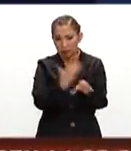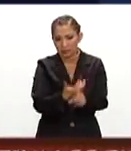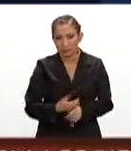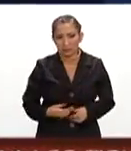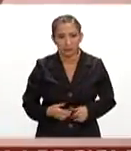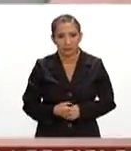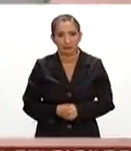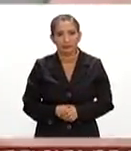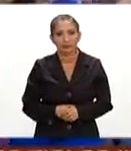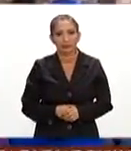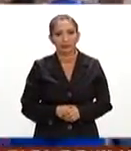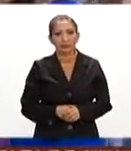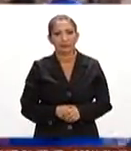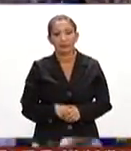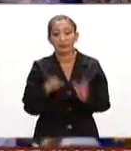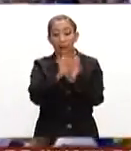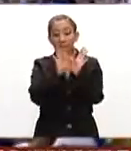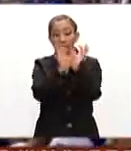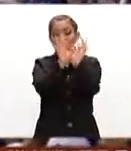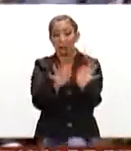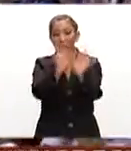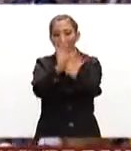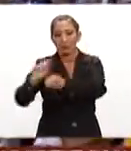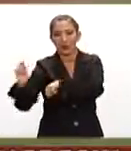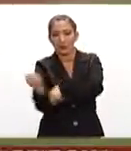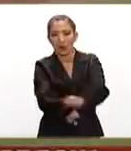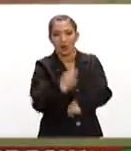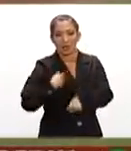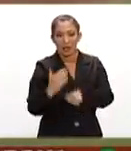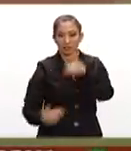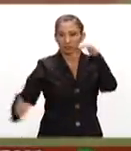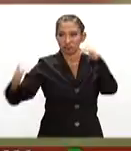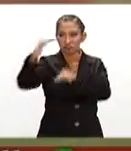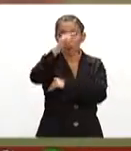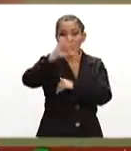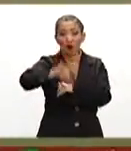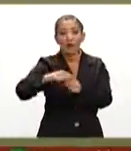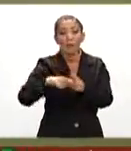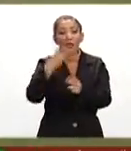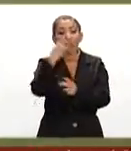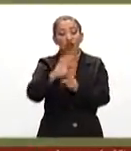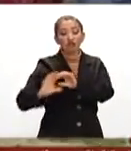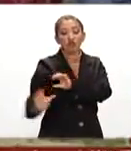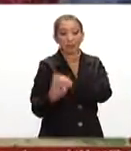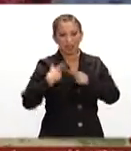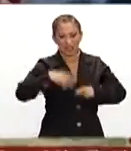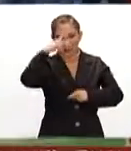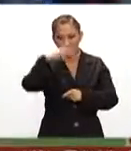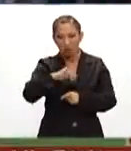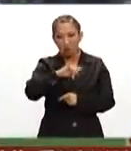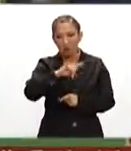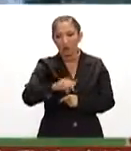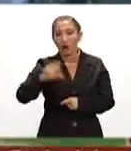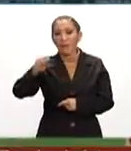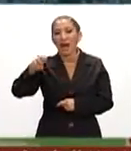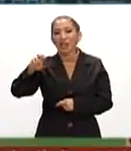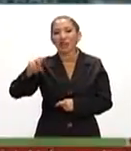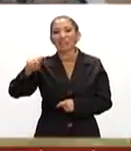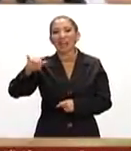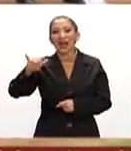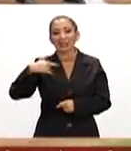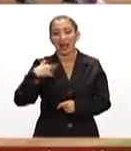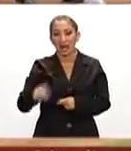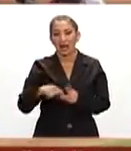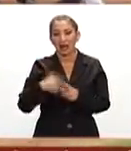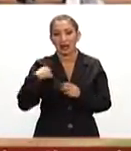Casa Blanca. Fecha histórica en el béisbol de las Grandes Ligas. Hoy abren dos pitchers mexicanos, Julio Urías y Marco Estrada,